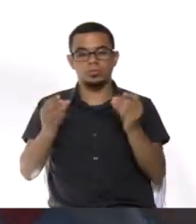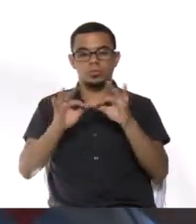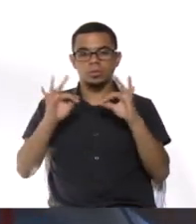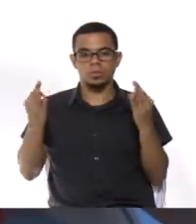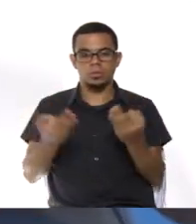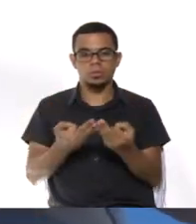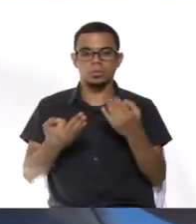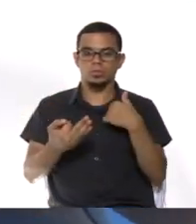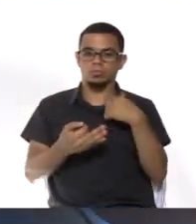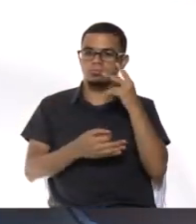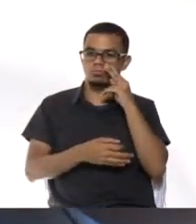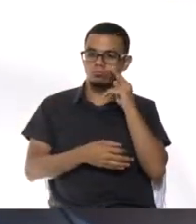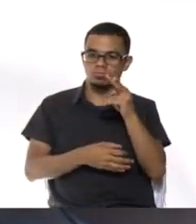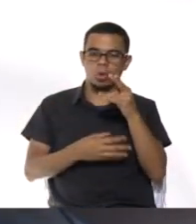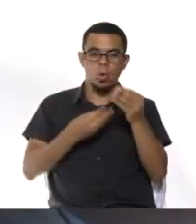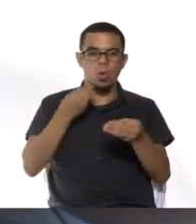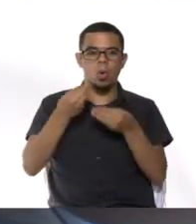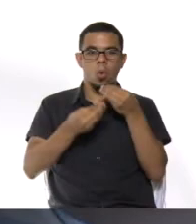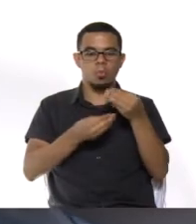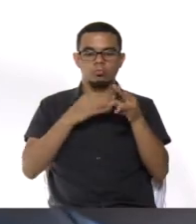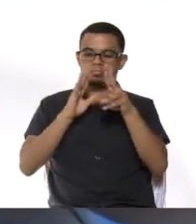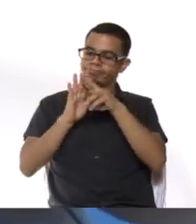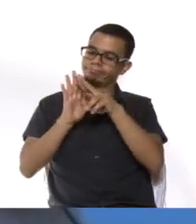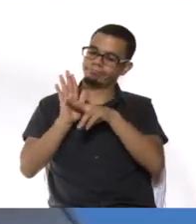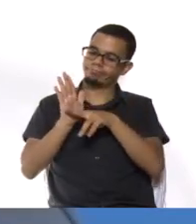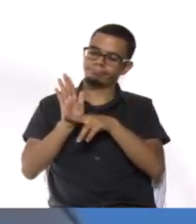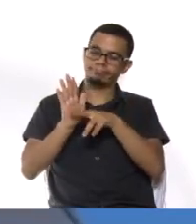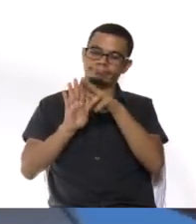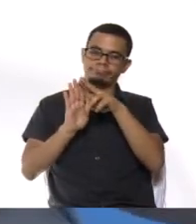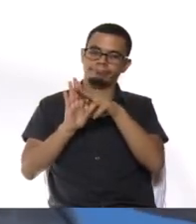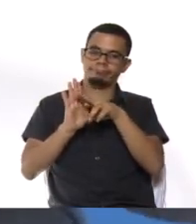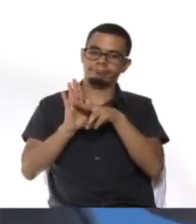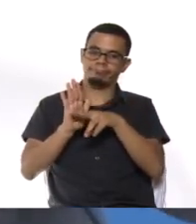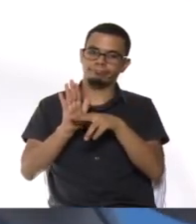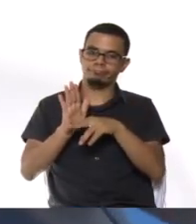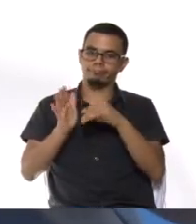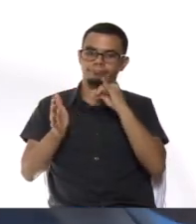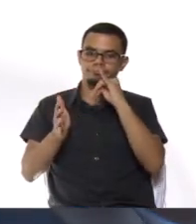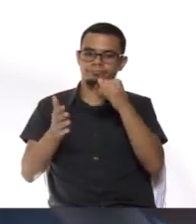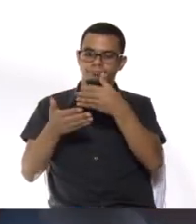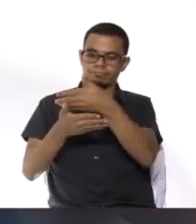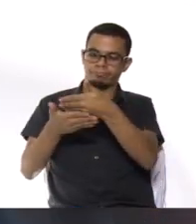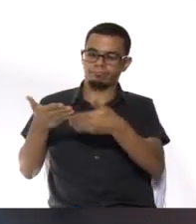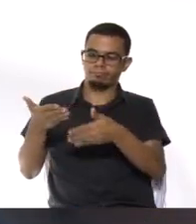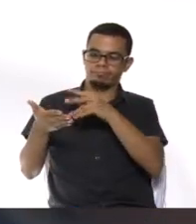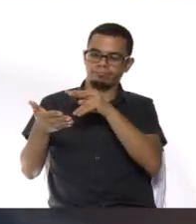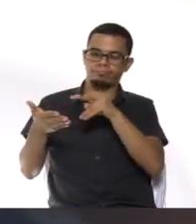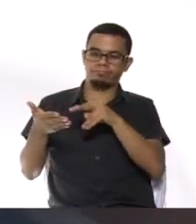con la familia, puedan observar cómo es la estructura de un texto informativo. Como lo acabas